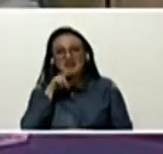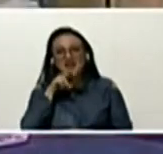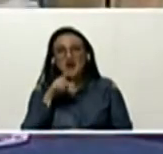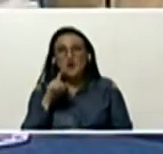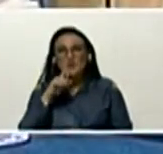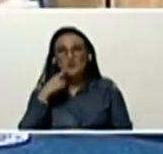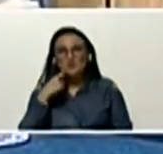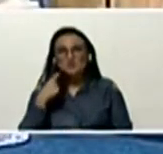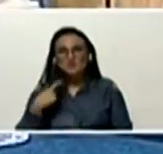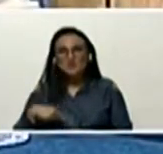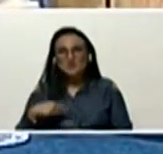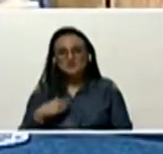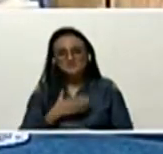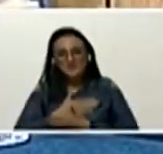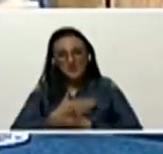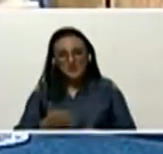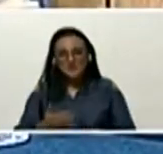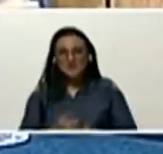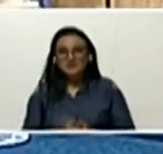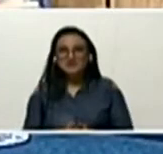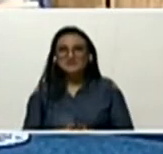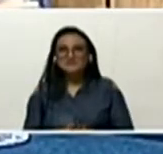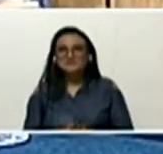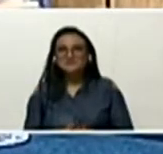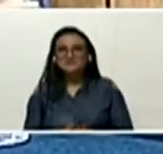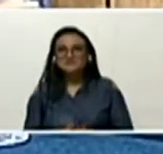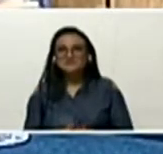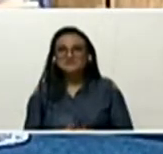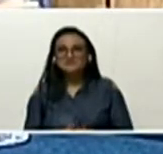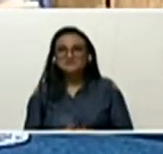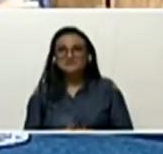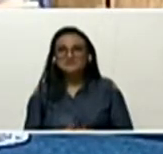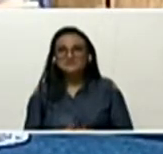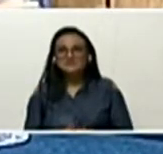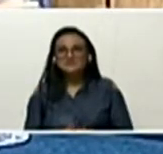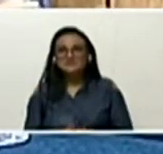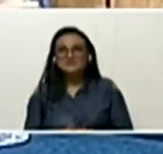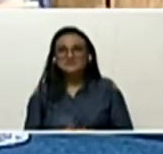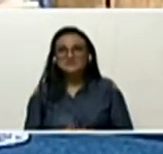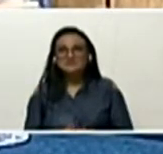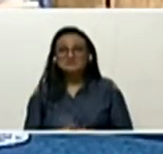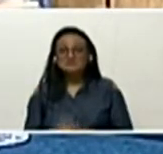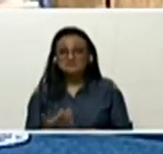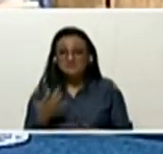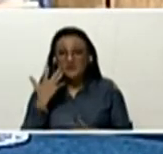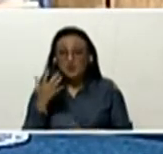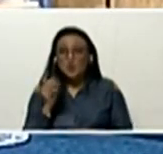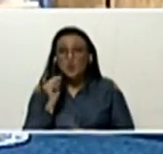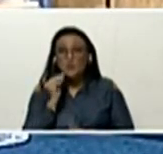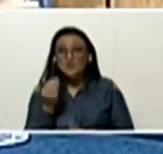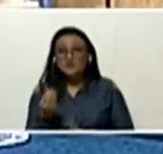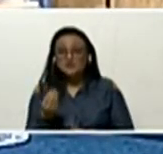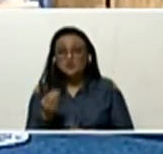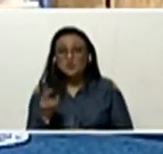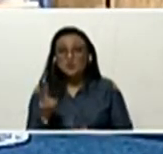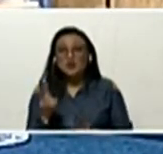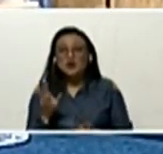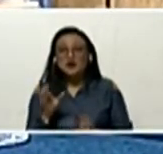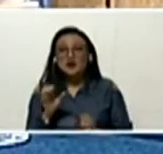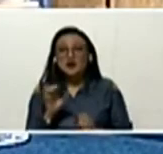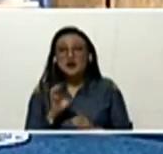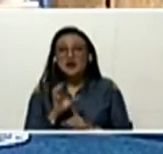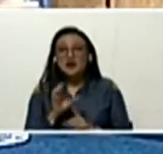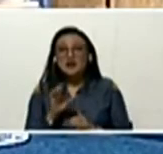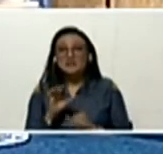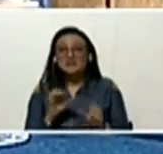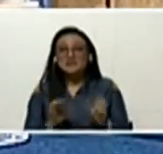a la orden. Bueno, qué bueno, mira, la juventud. Y doctor en Ecología del Desarrollo